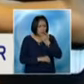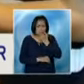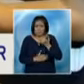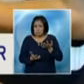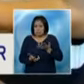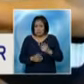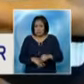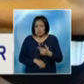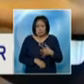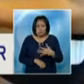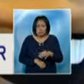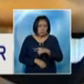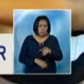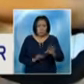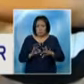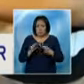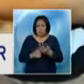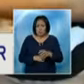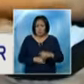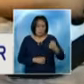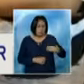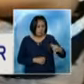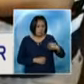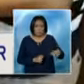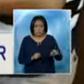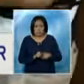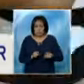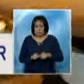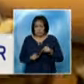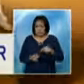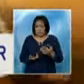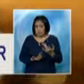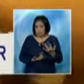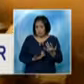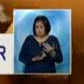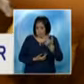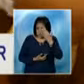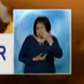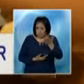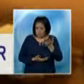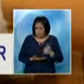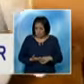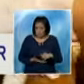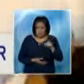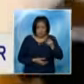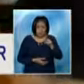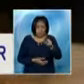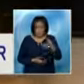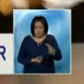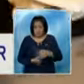situación legal de sus familiares. Los abogados también se encuentran esperando conocer más detalles de esta